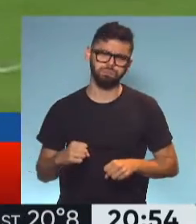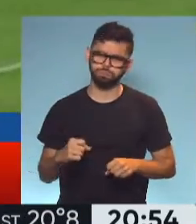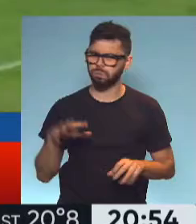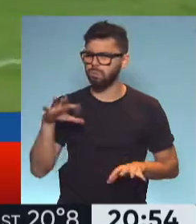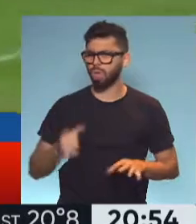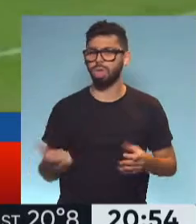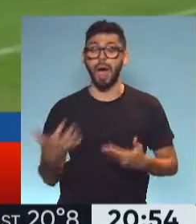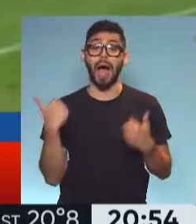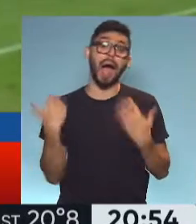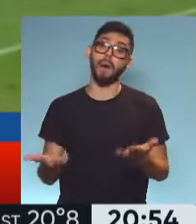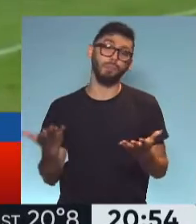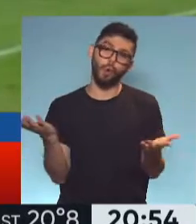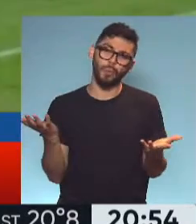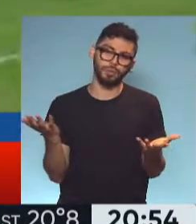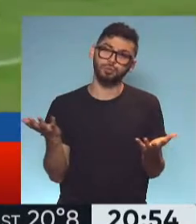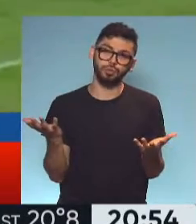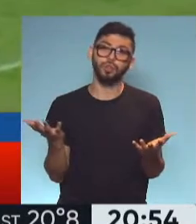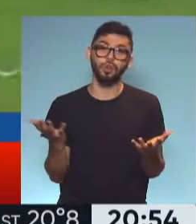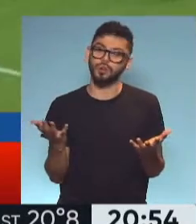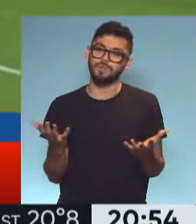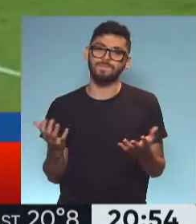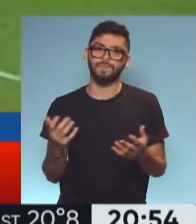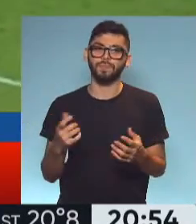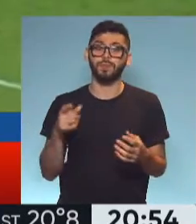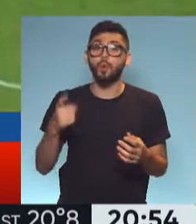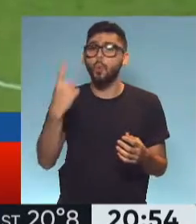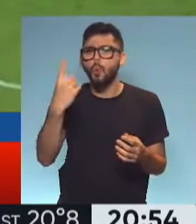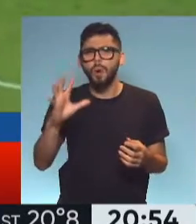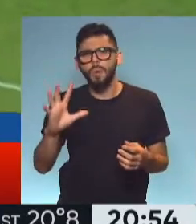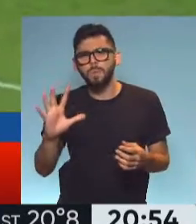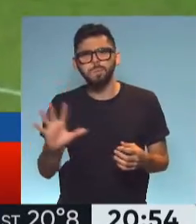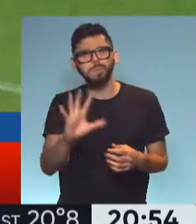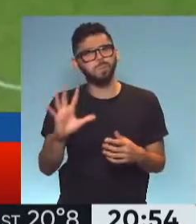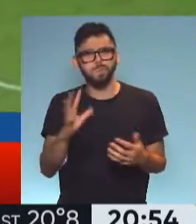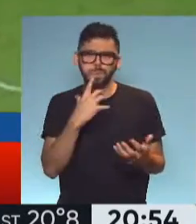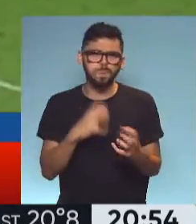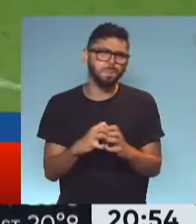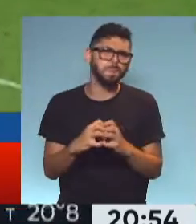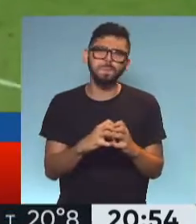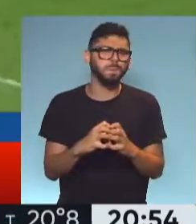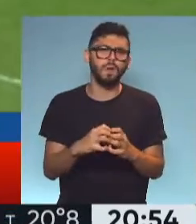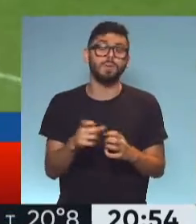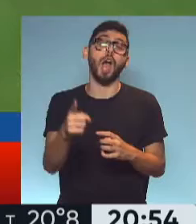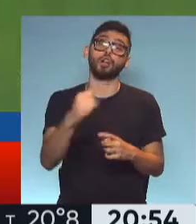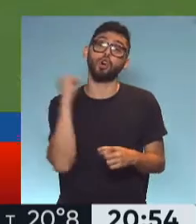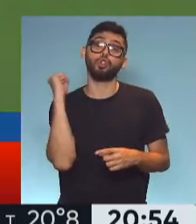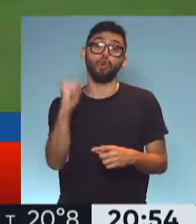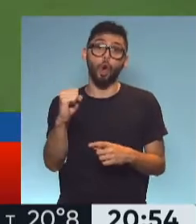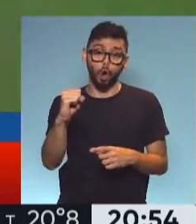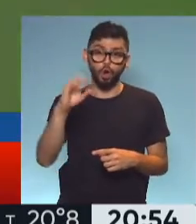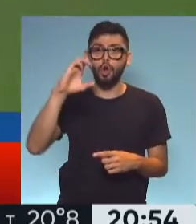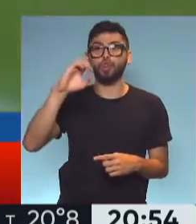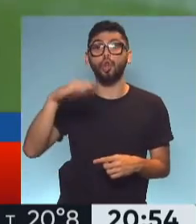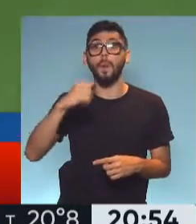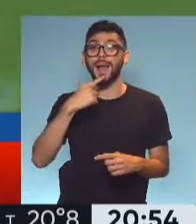ocasiones y no las desaprovechó una polémica importante antes de este gol de lautaro comas que